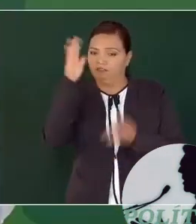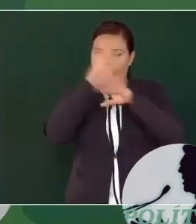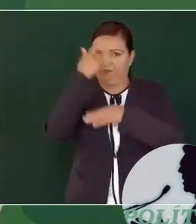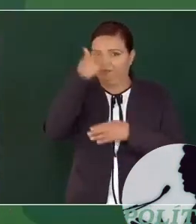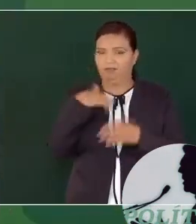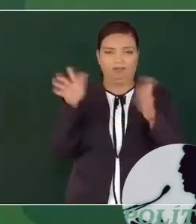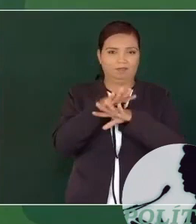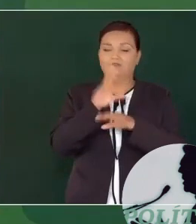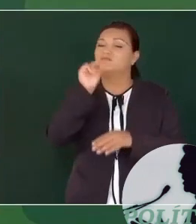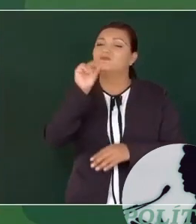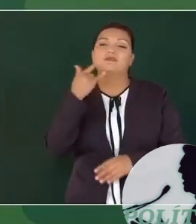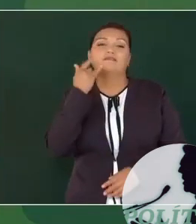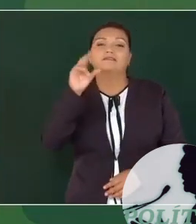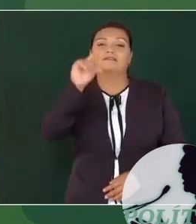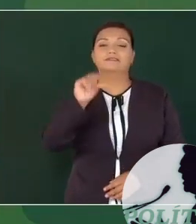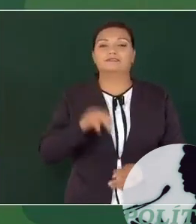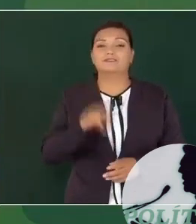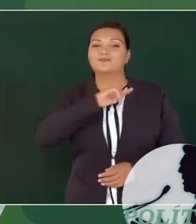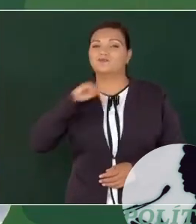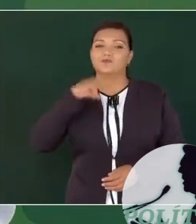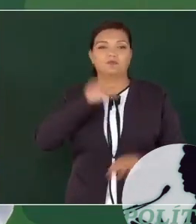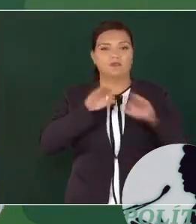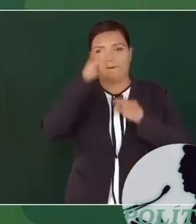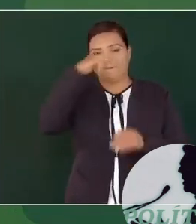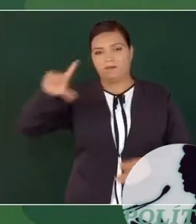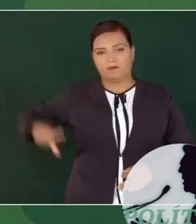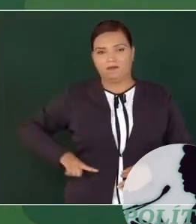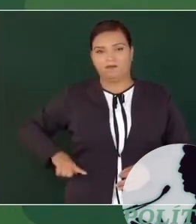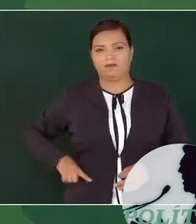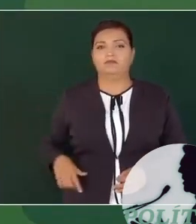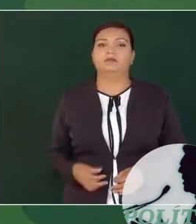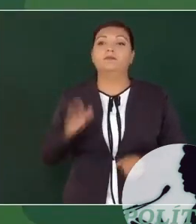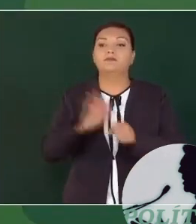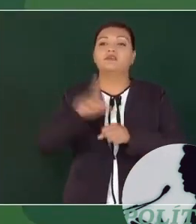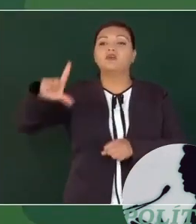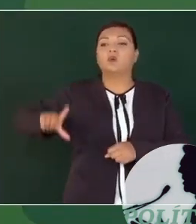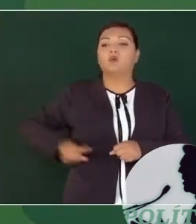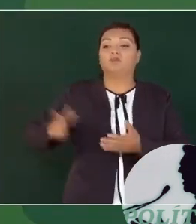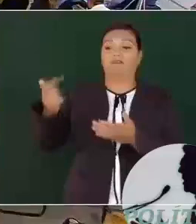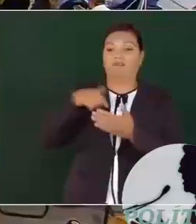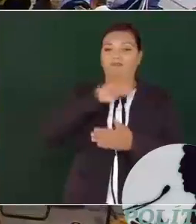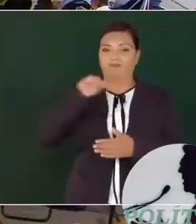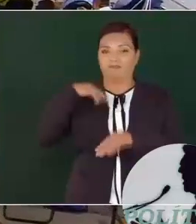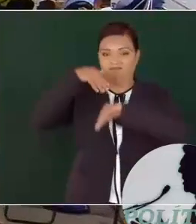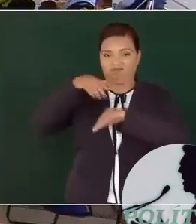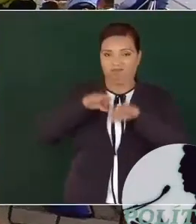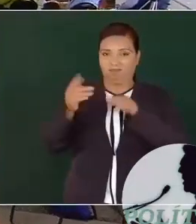te equivoques. Nosotros no trabajamos para el gobierno trabaja para nosotros.